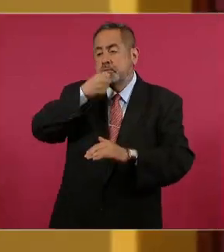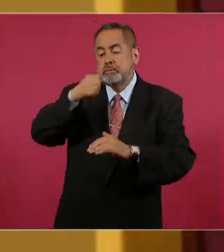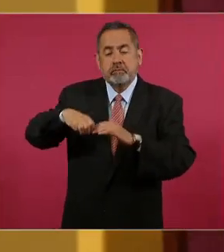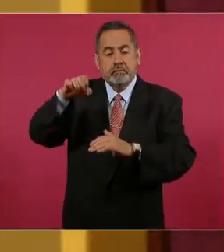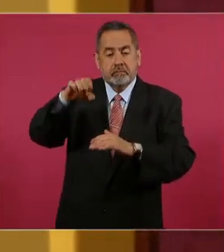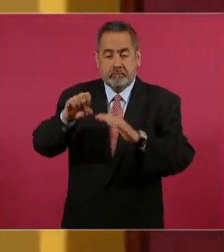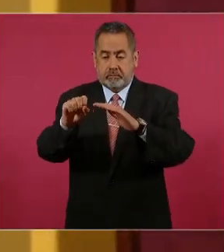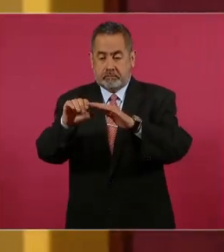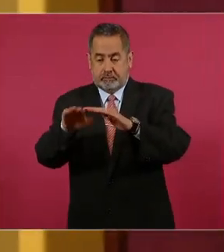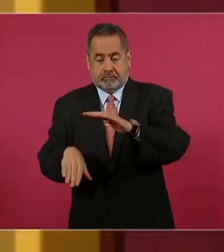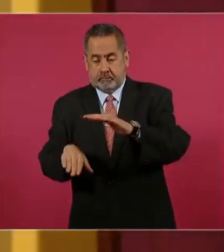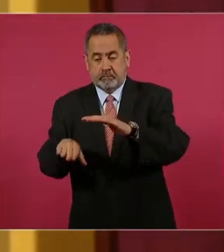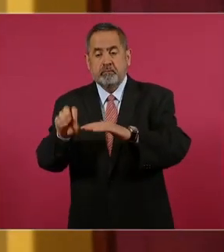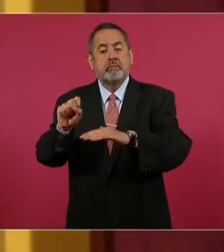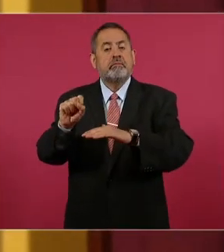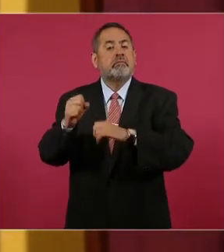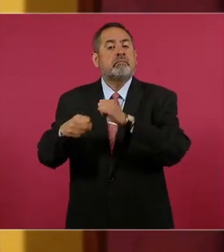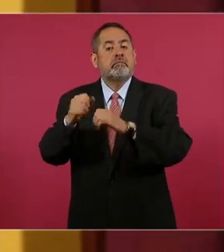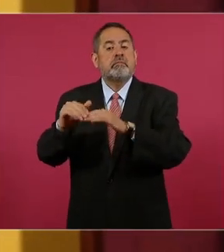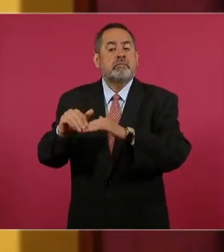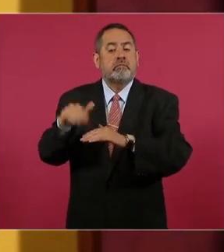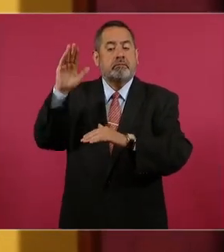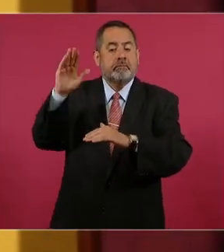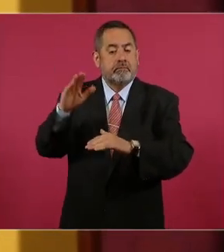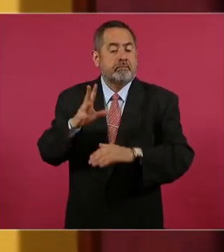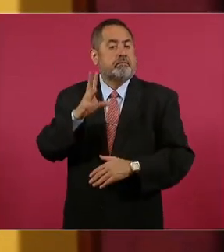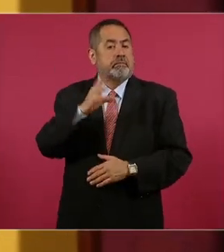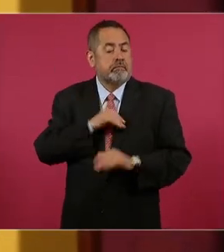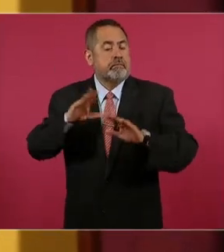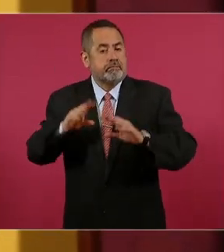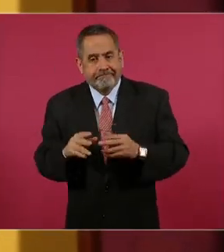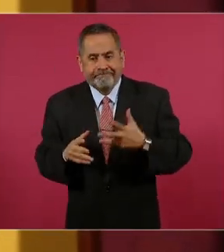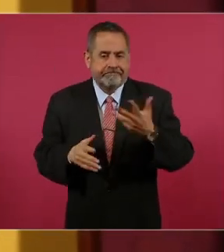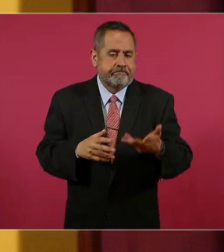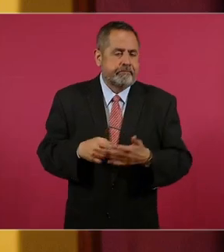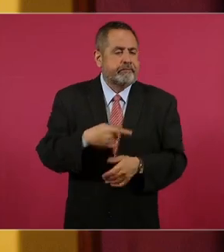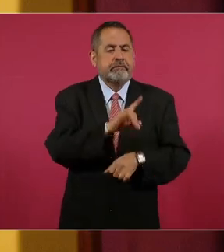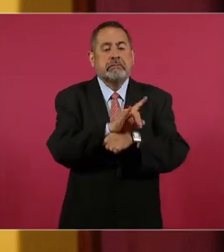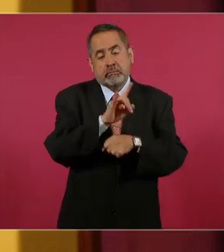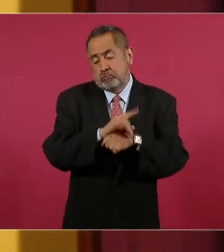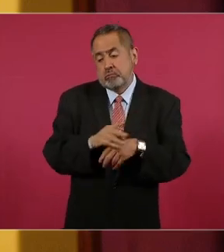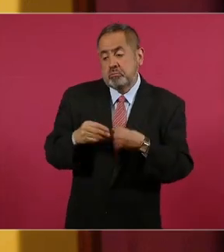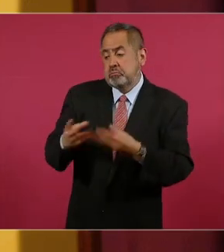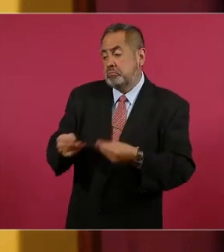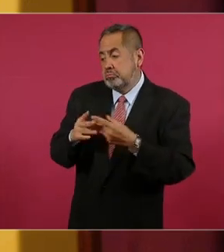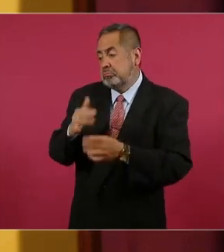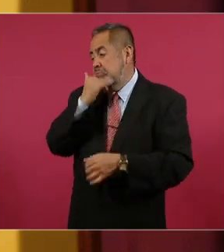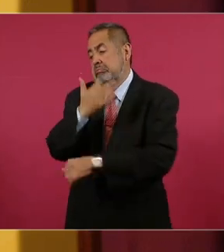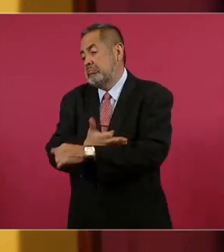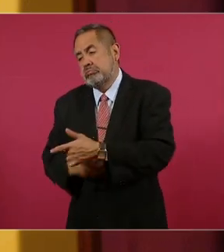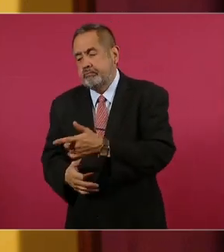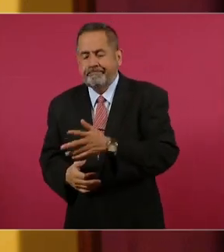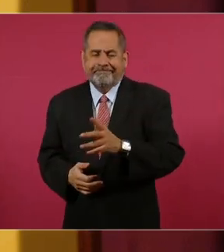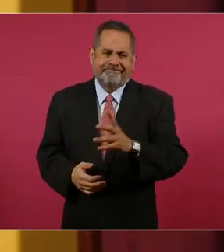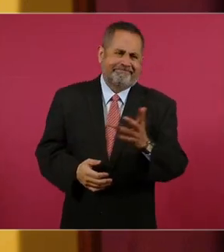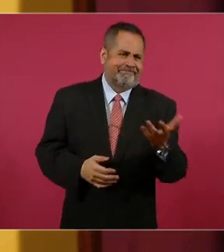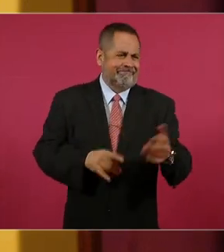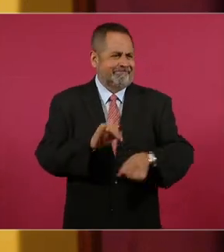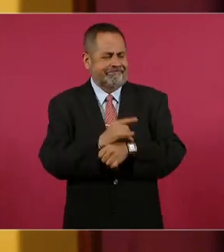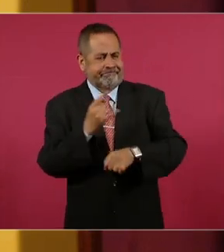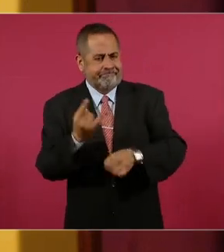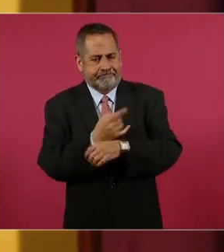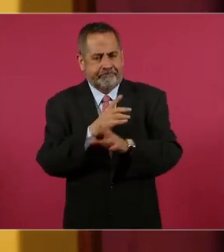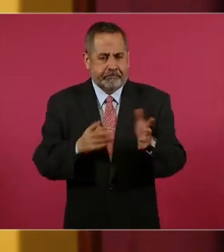de los 60 años para abajo. Entonces, era un poco una simulación que si así se incluye, pero siempre y cuando no haya